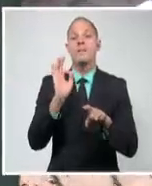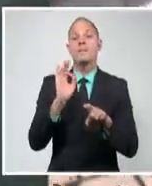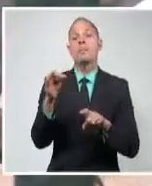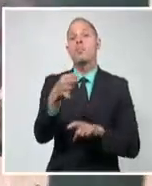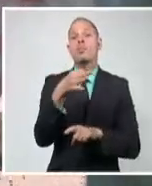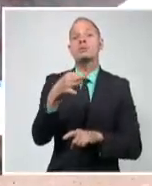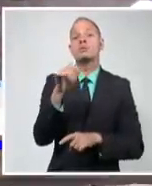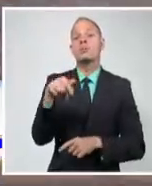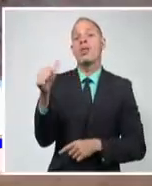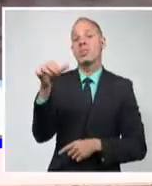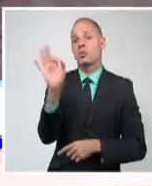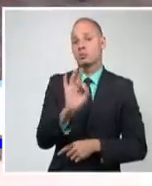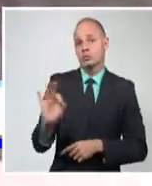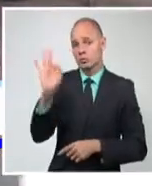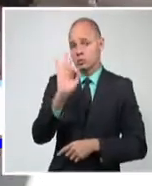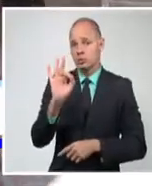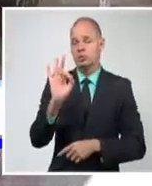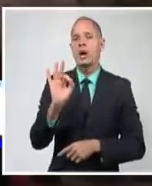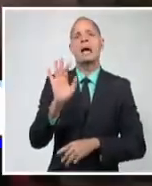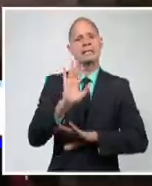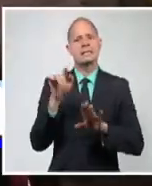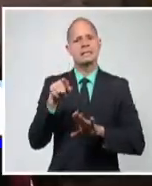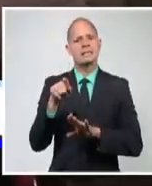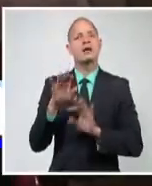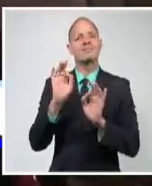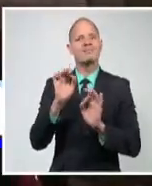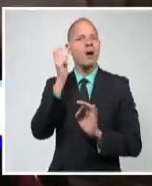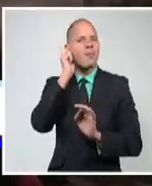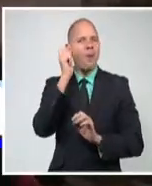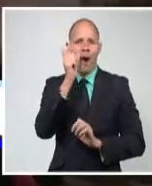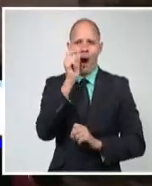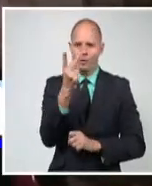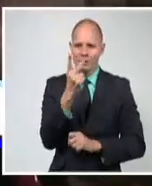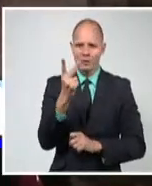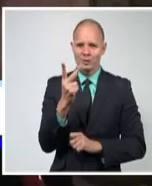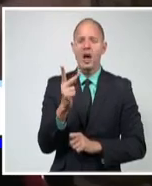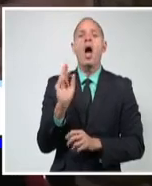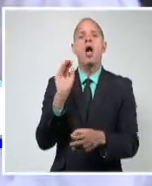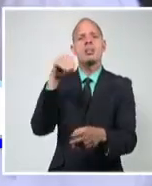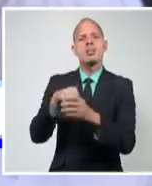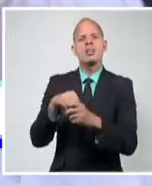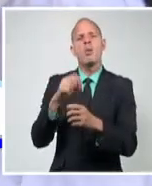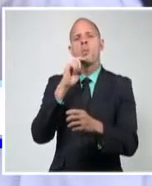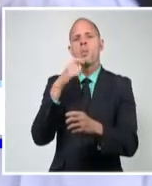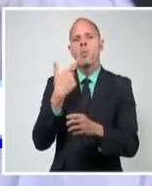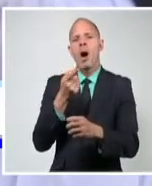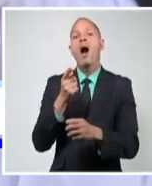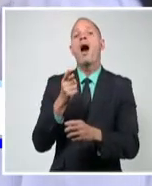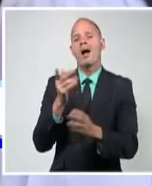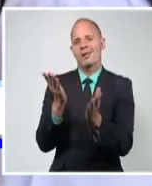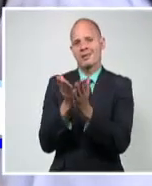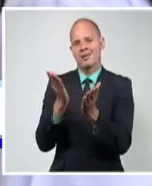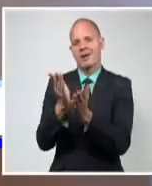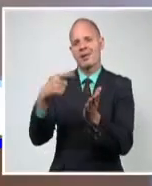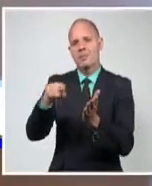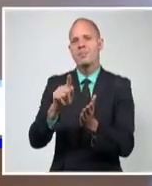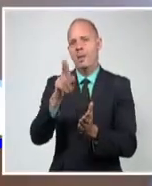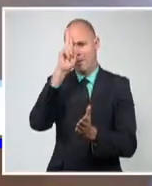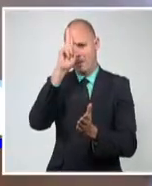Emily y Eduardo son estudiantes de la Facultad de Medicina del municipio 10 de Octubre, incorporados a la tarea para detectar personas